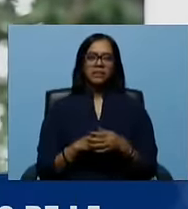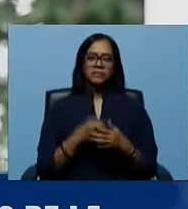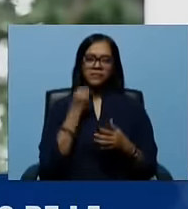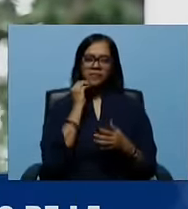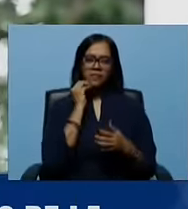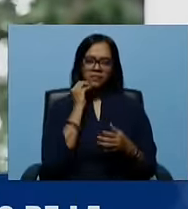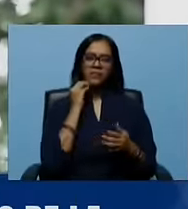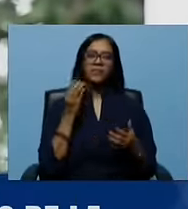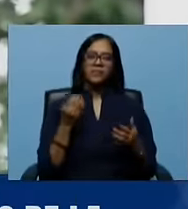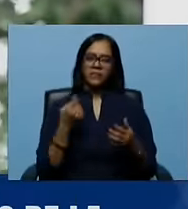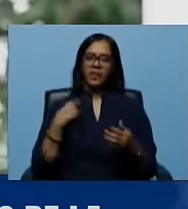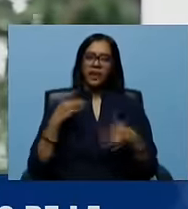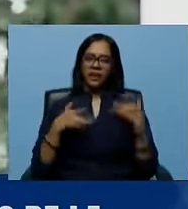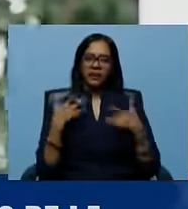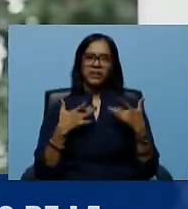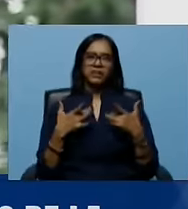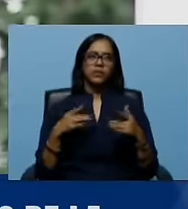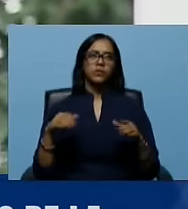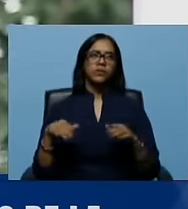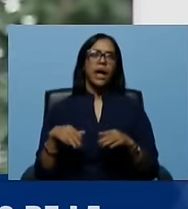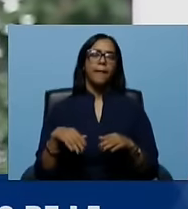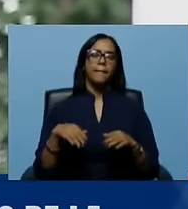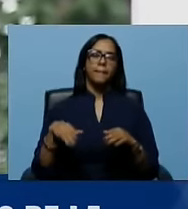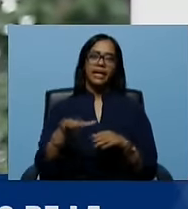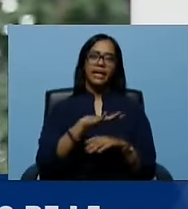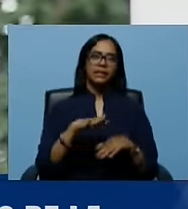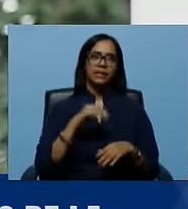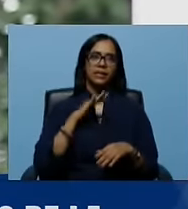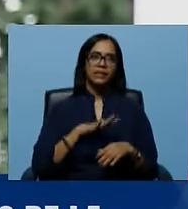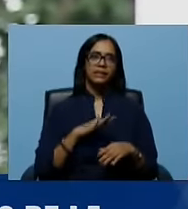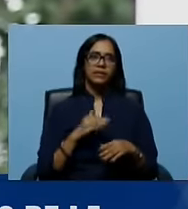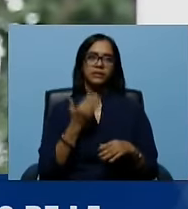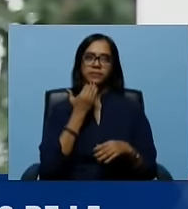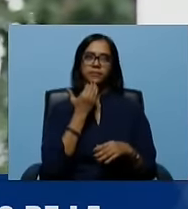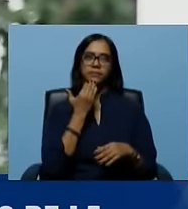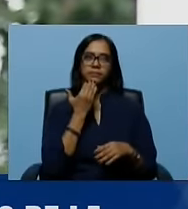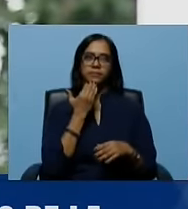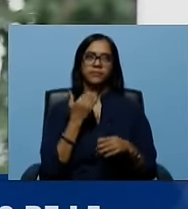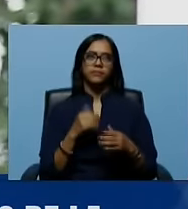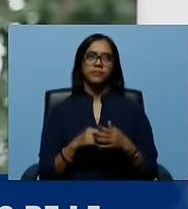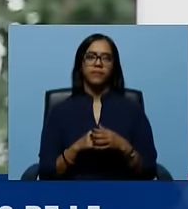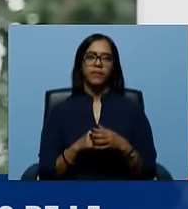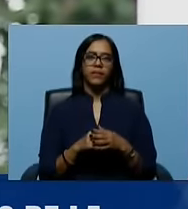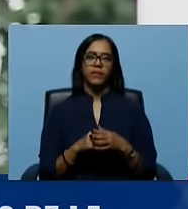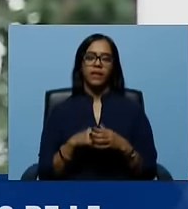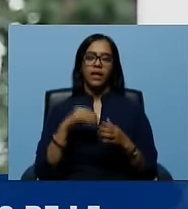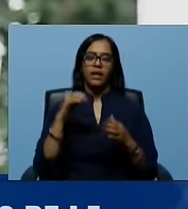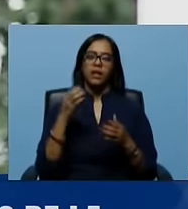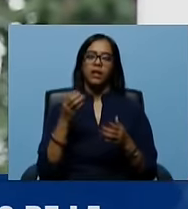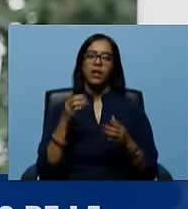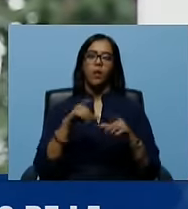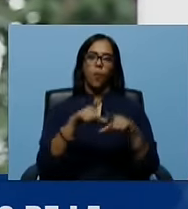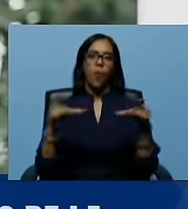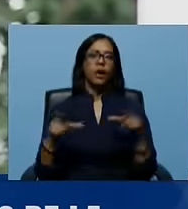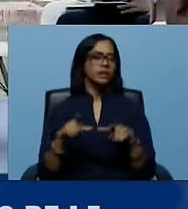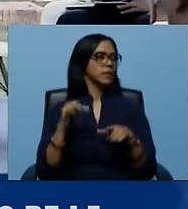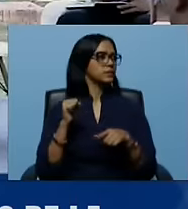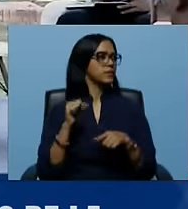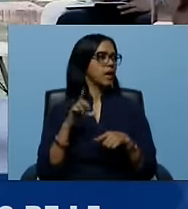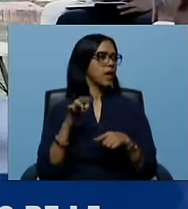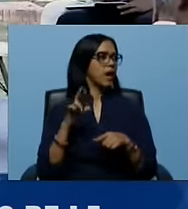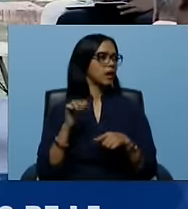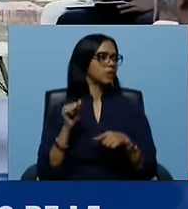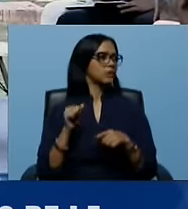muchachos, estuve en un acto en una plaza que queda en un costado del cuartel San Carlos, la plaza 4